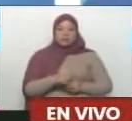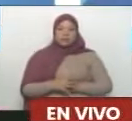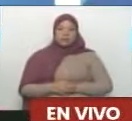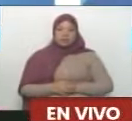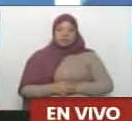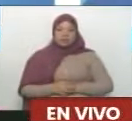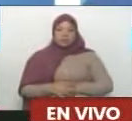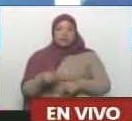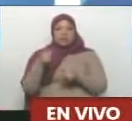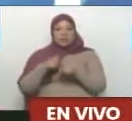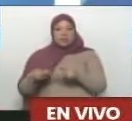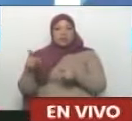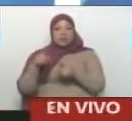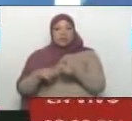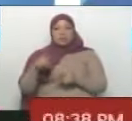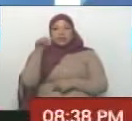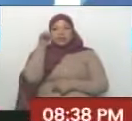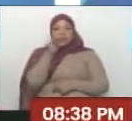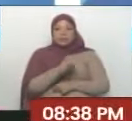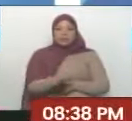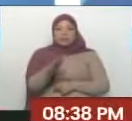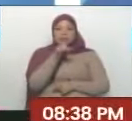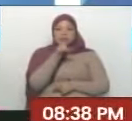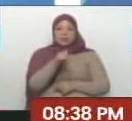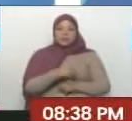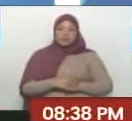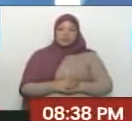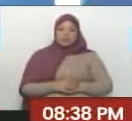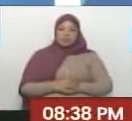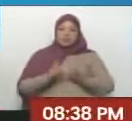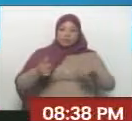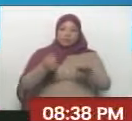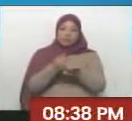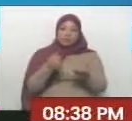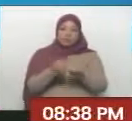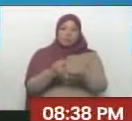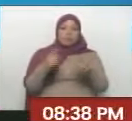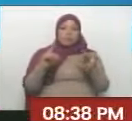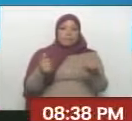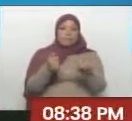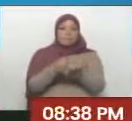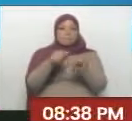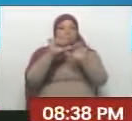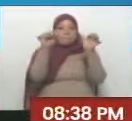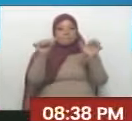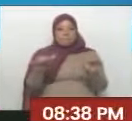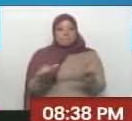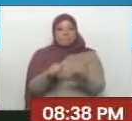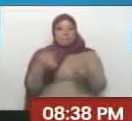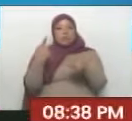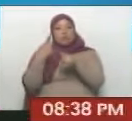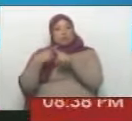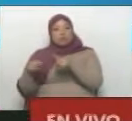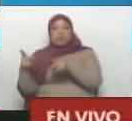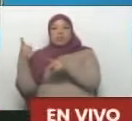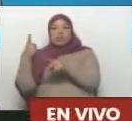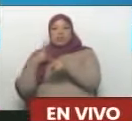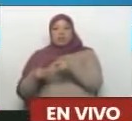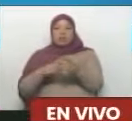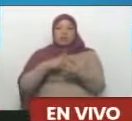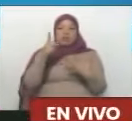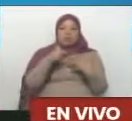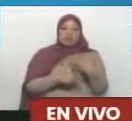evaluando diversas acciones, iniciativas. Estas son las iniciativas de arranque. Hay muchas otras que están